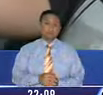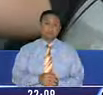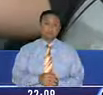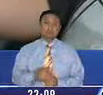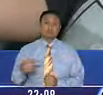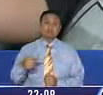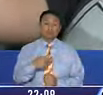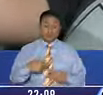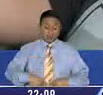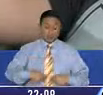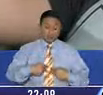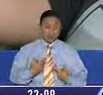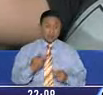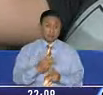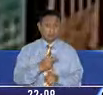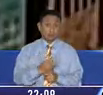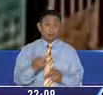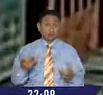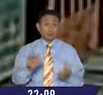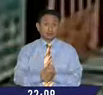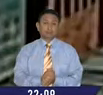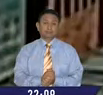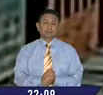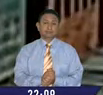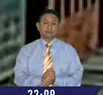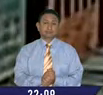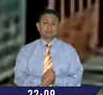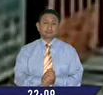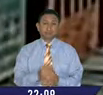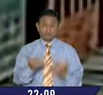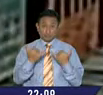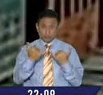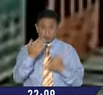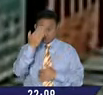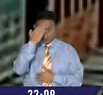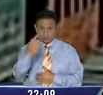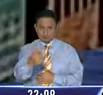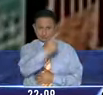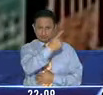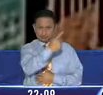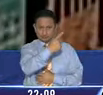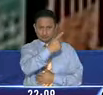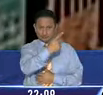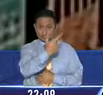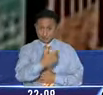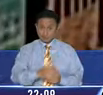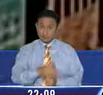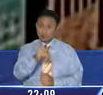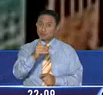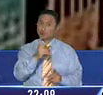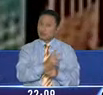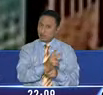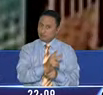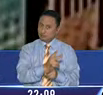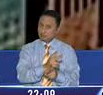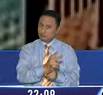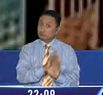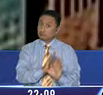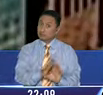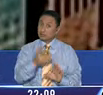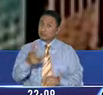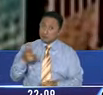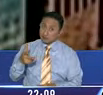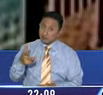cualquier cosa. Ahora que conoce de esta modalidad de proceder delictivo, ya sabe. Piense dos veces antes de bajarse a